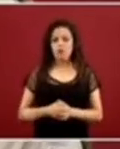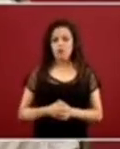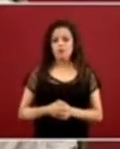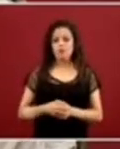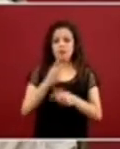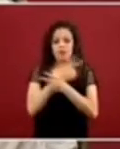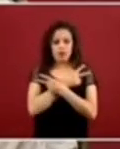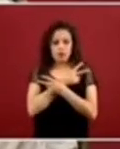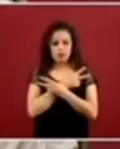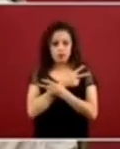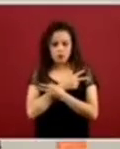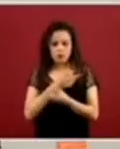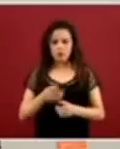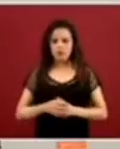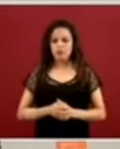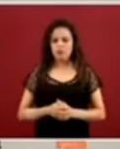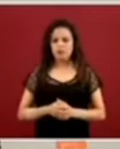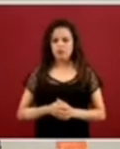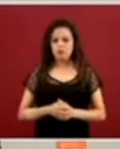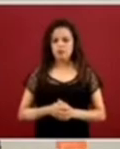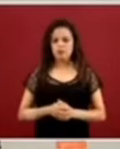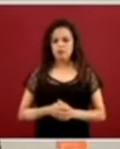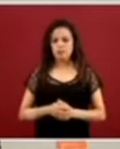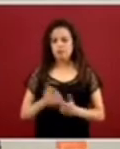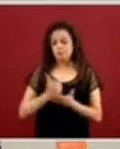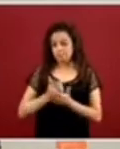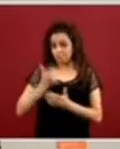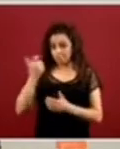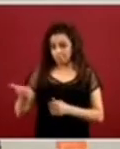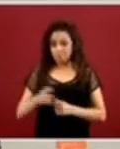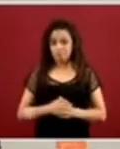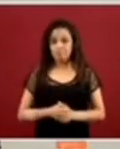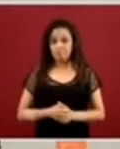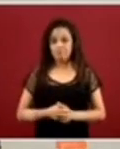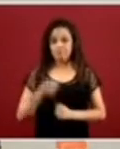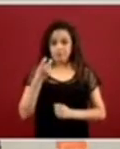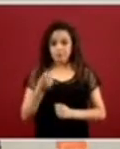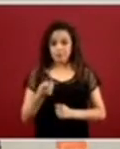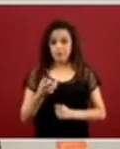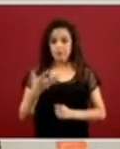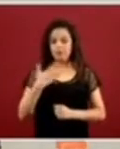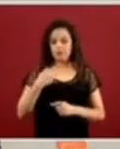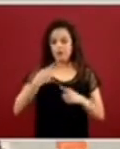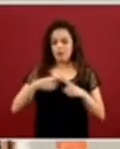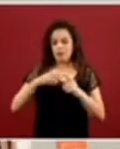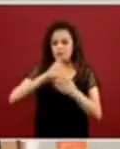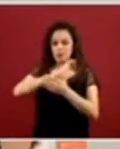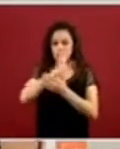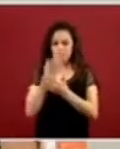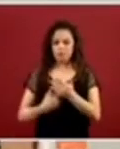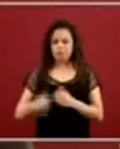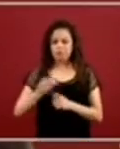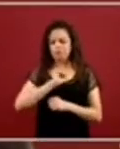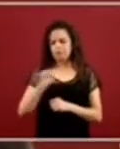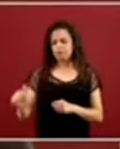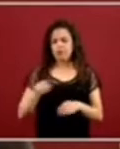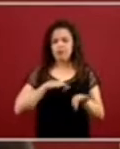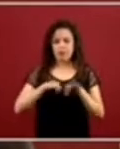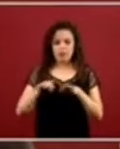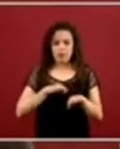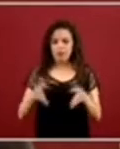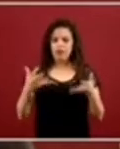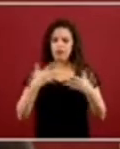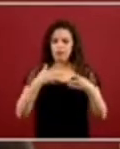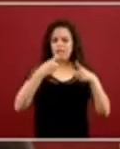vacacional. Adicionalmente a eso hay prestaciones en los diferentes contratos colectivos de trabajo. Desde luego que hay diferencias,